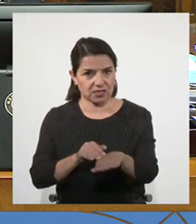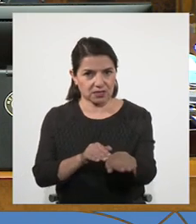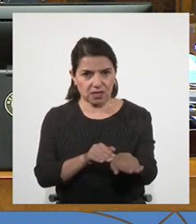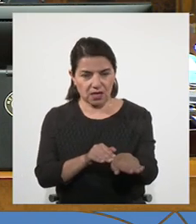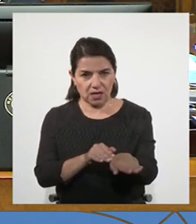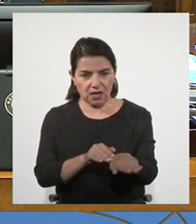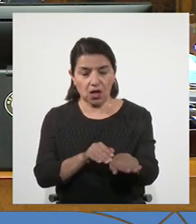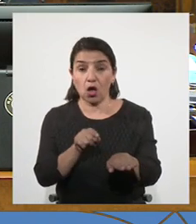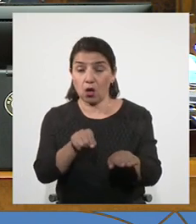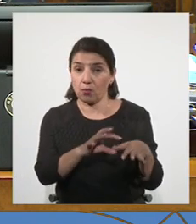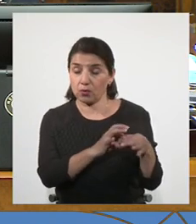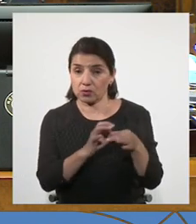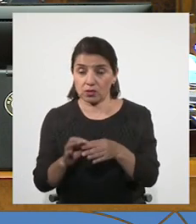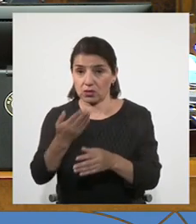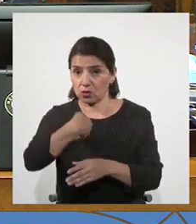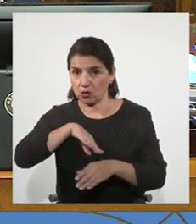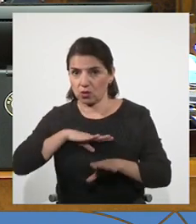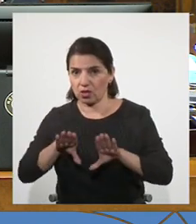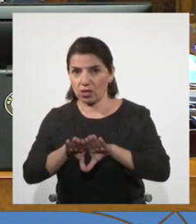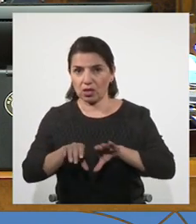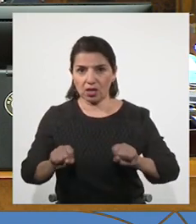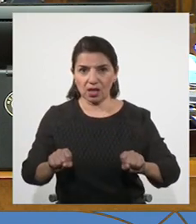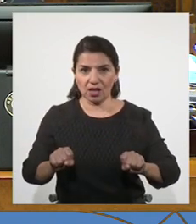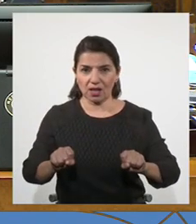de acuerdo a lo que hemos acordado de